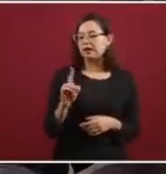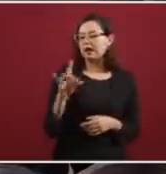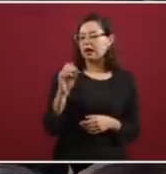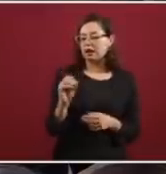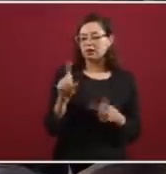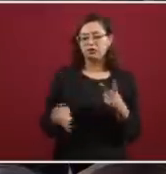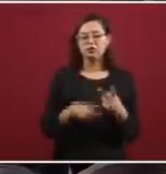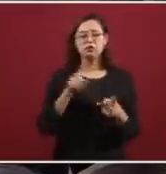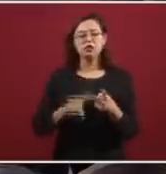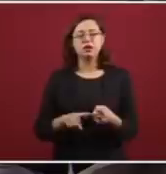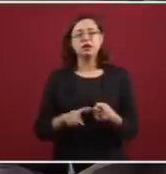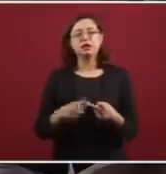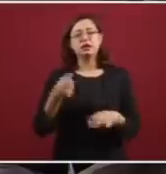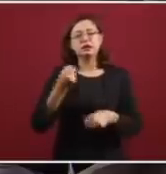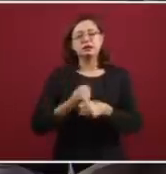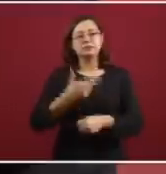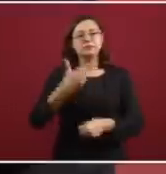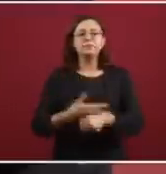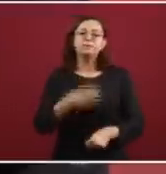de Economía,